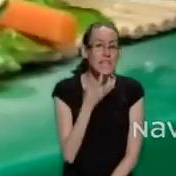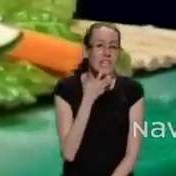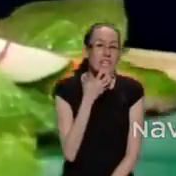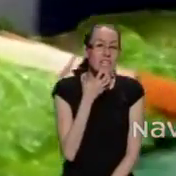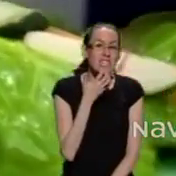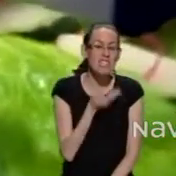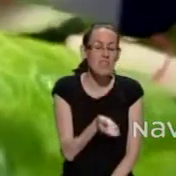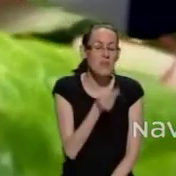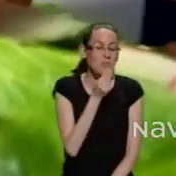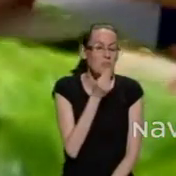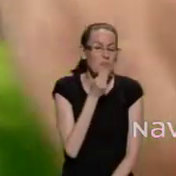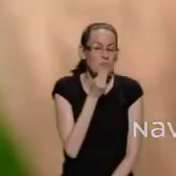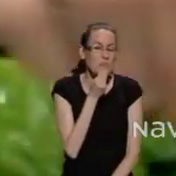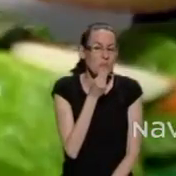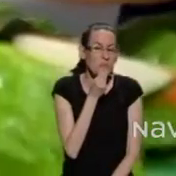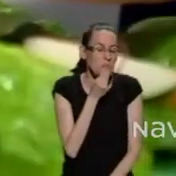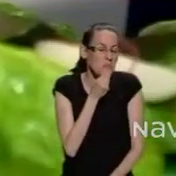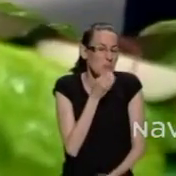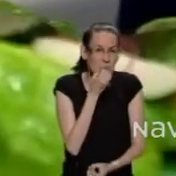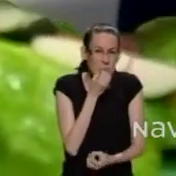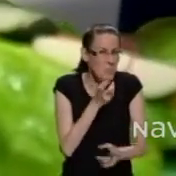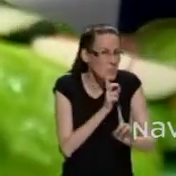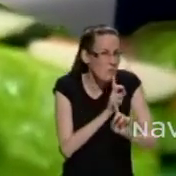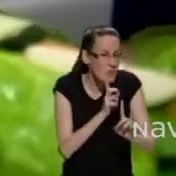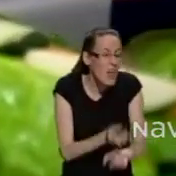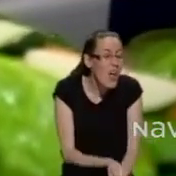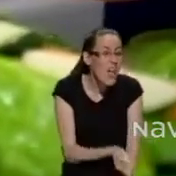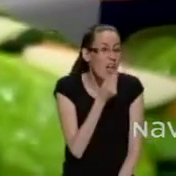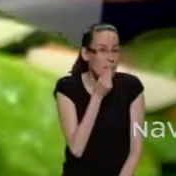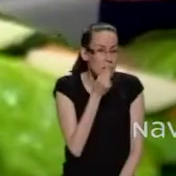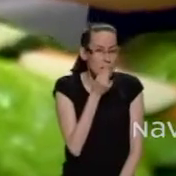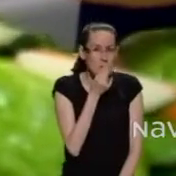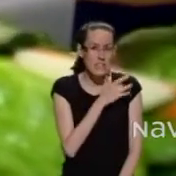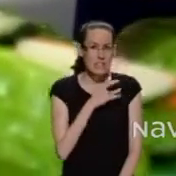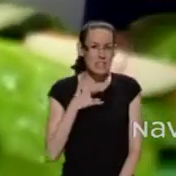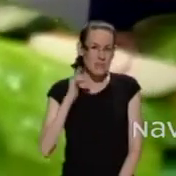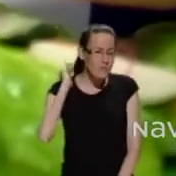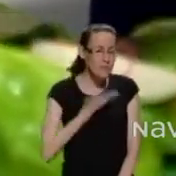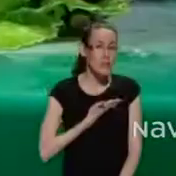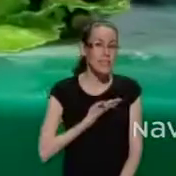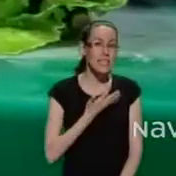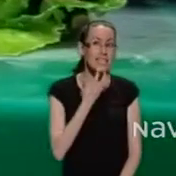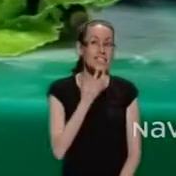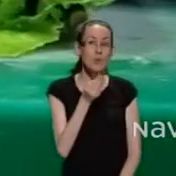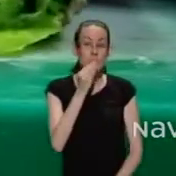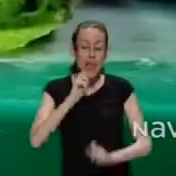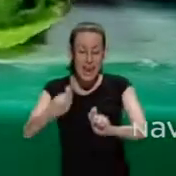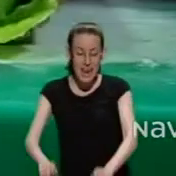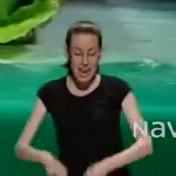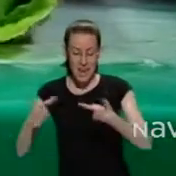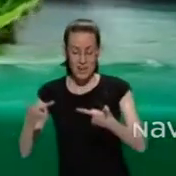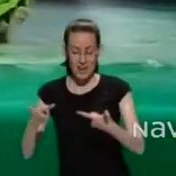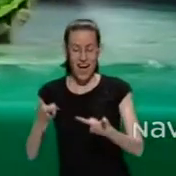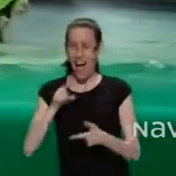eso va a deteriorar nuestra salud. En cambio, cuando volvemos a comer alimentos naturales, nos empezamos a sentir súper bien,